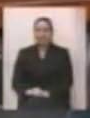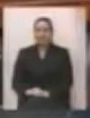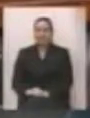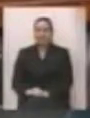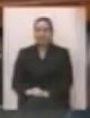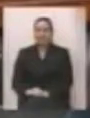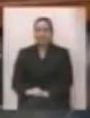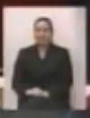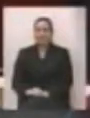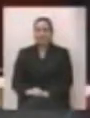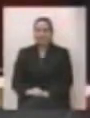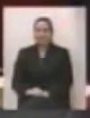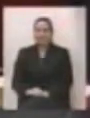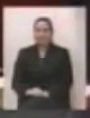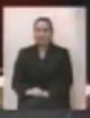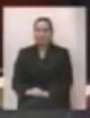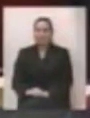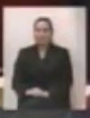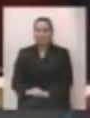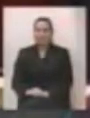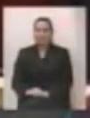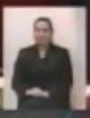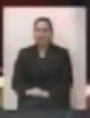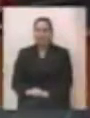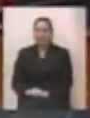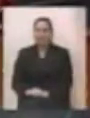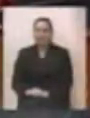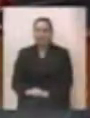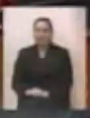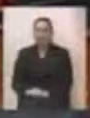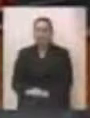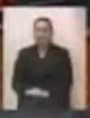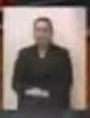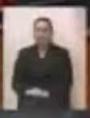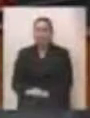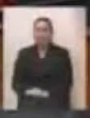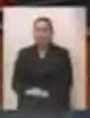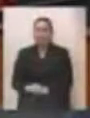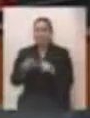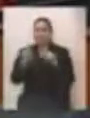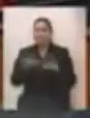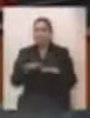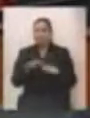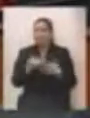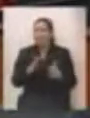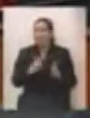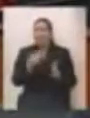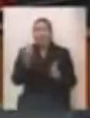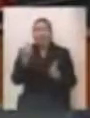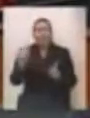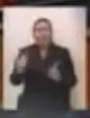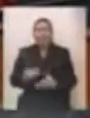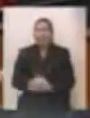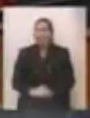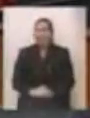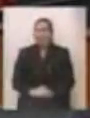no tengo un problema. Segunda interrupción, congresista Chejade. Muchas gracias, señor presidente. Entonces, lo que decía es que las cabinas electrónicas ya son anacrónicas en el